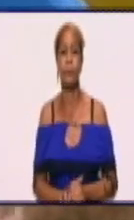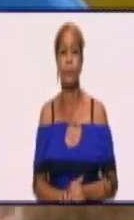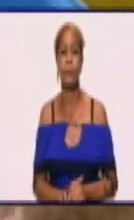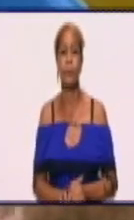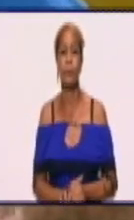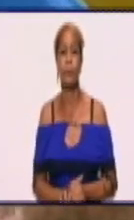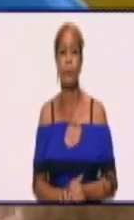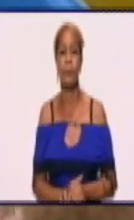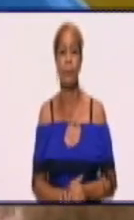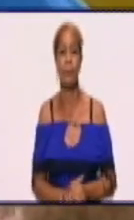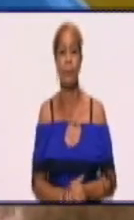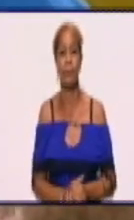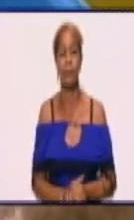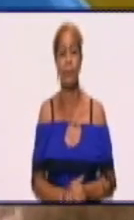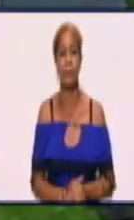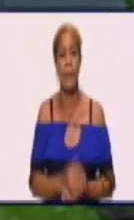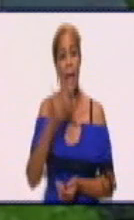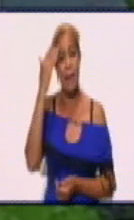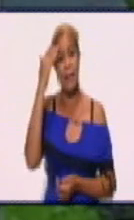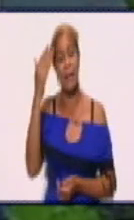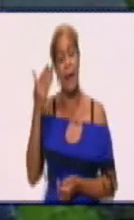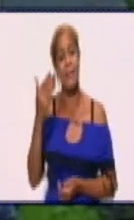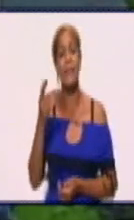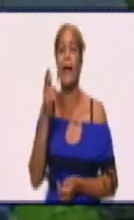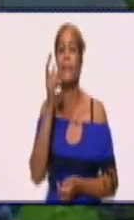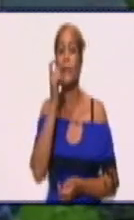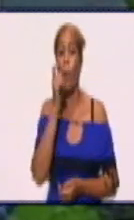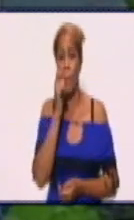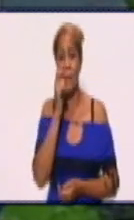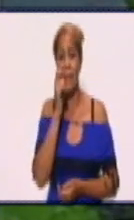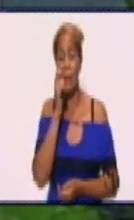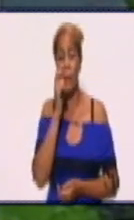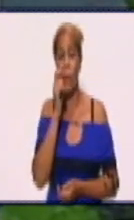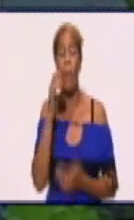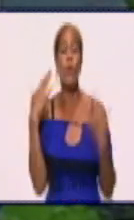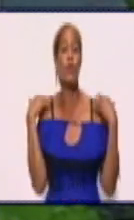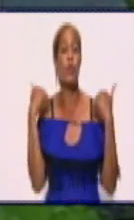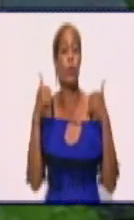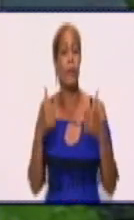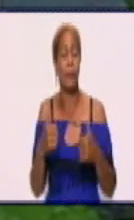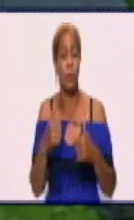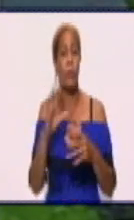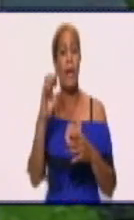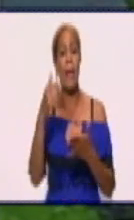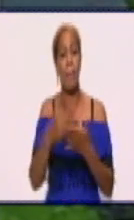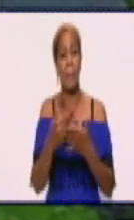producción nuestra. Gracias, David Nel, por toda esta explicación que nos has dado. Nosotros cerramos nuestro panel informativo.